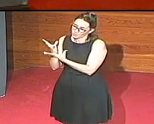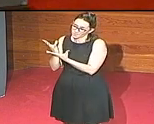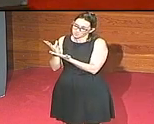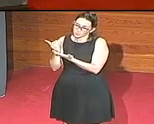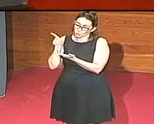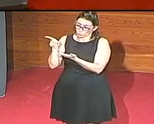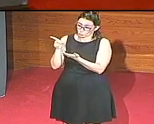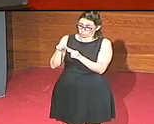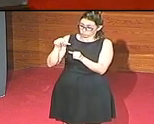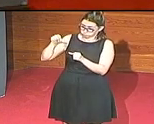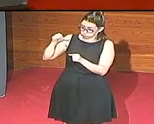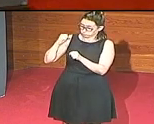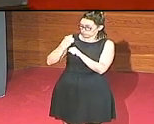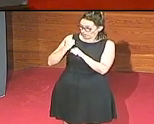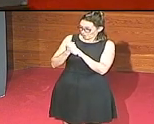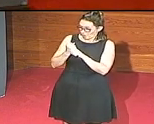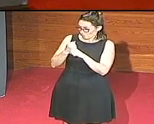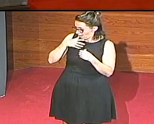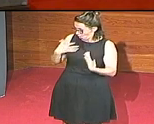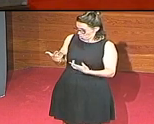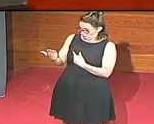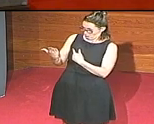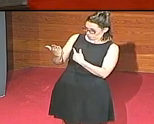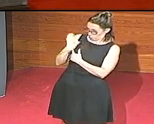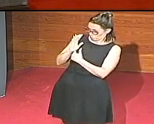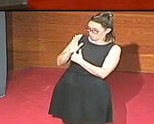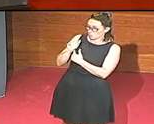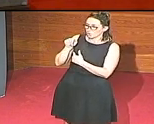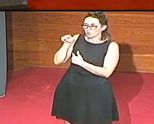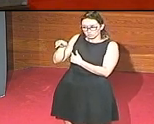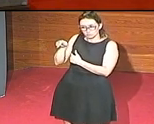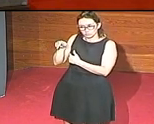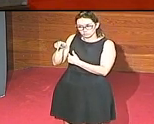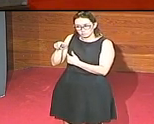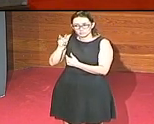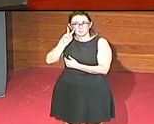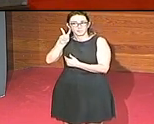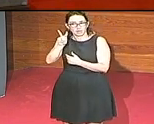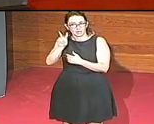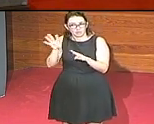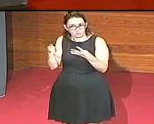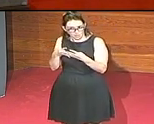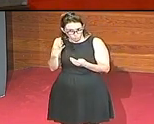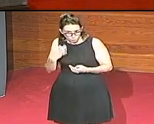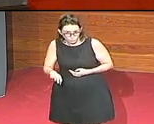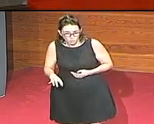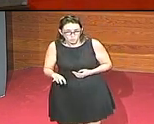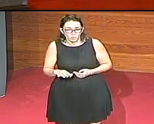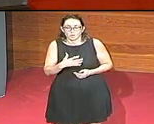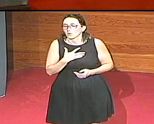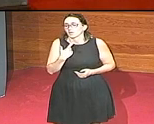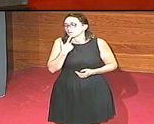que tú has hecho y nos has presentado aquí se pueden seguir viendo que decir o